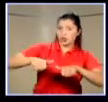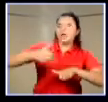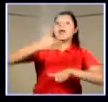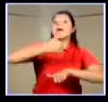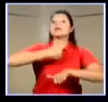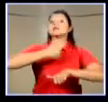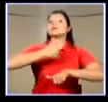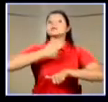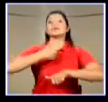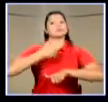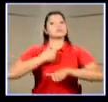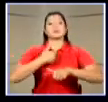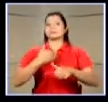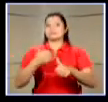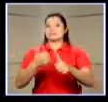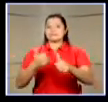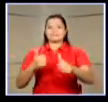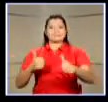Estamos contra reloj.